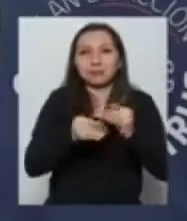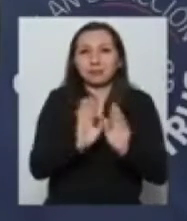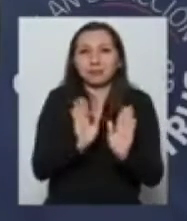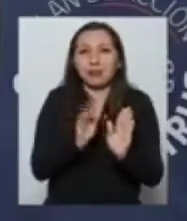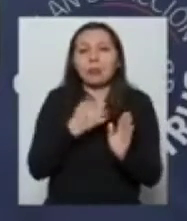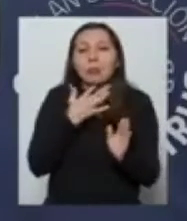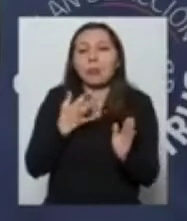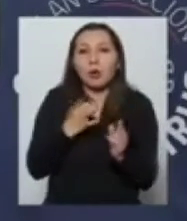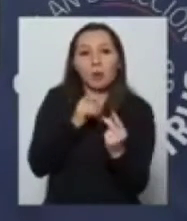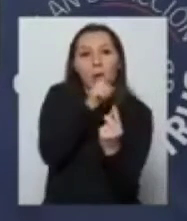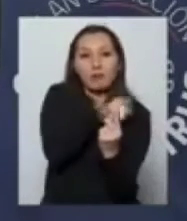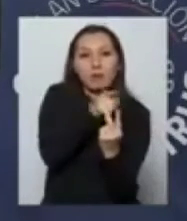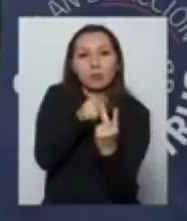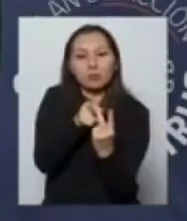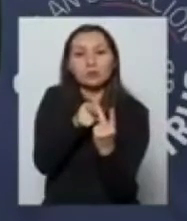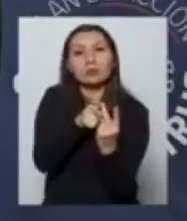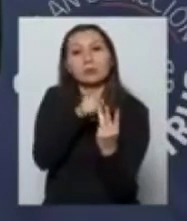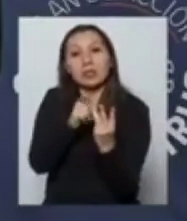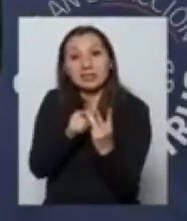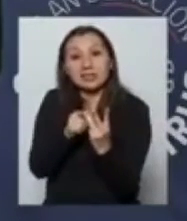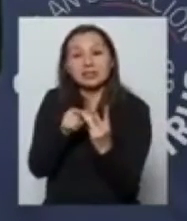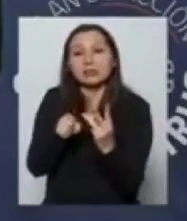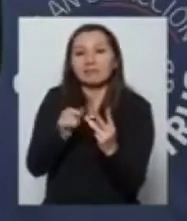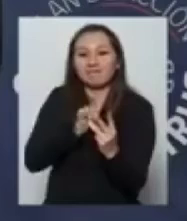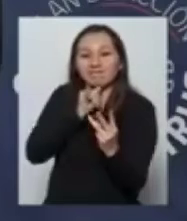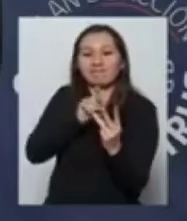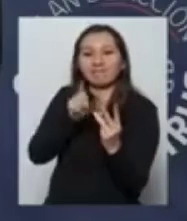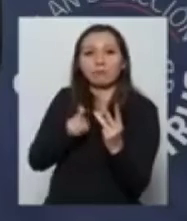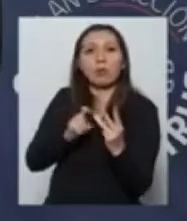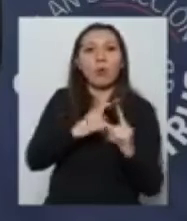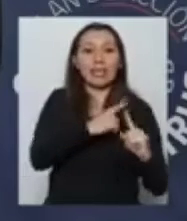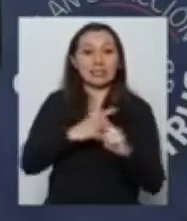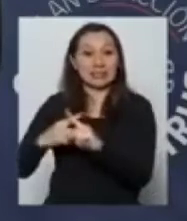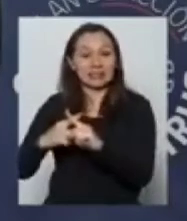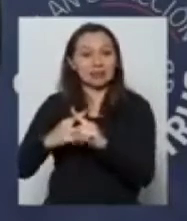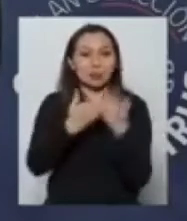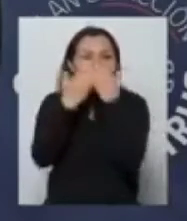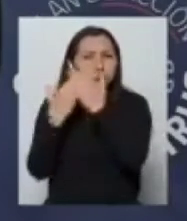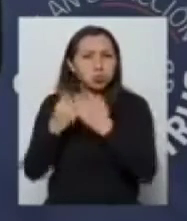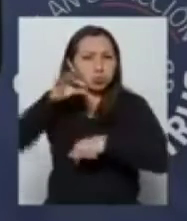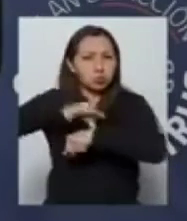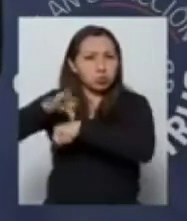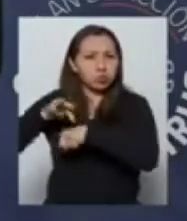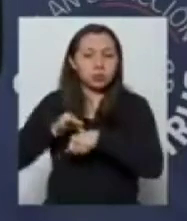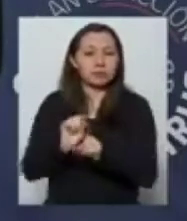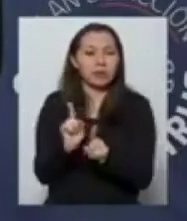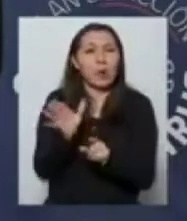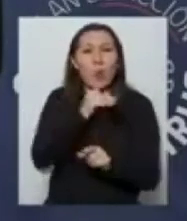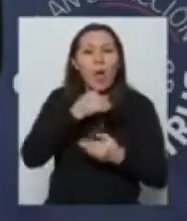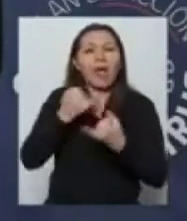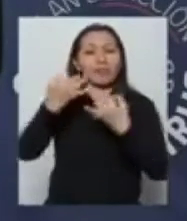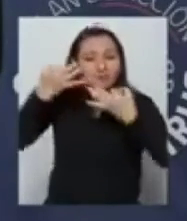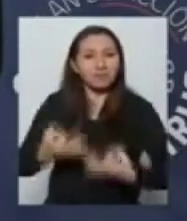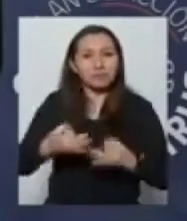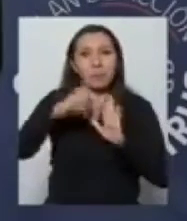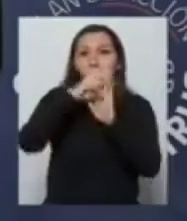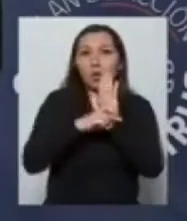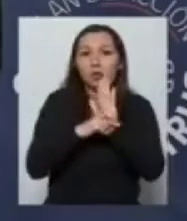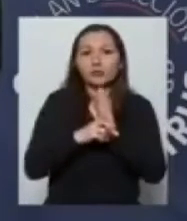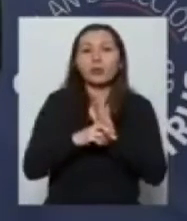de acuerdo con los radiólogos, no hay un protocolo uniforme de